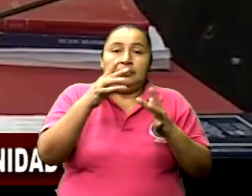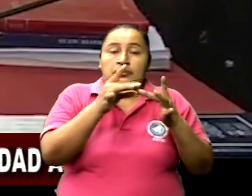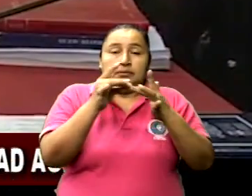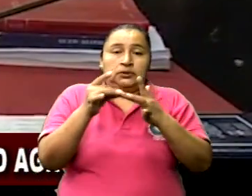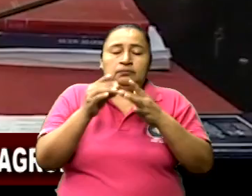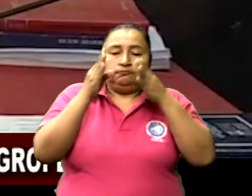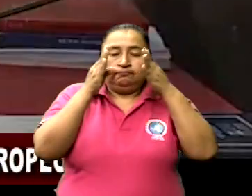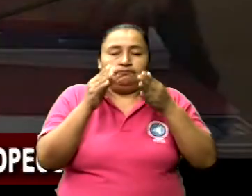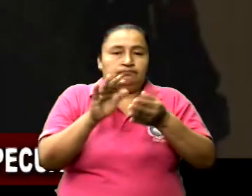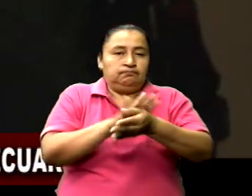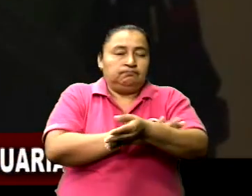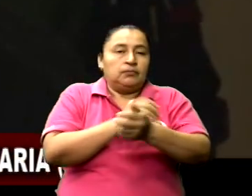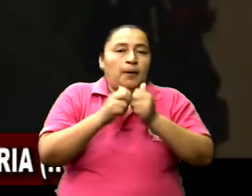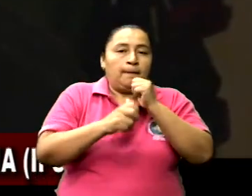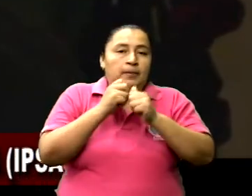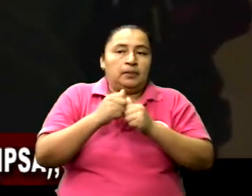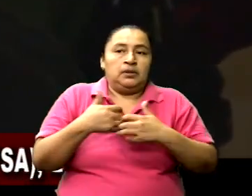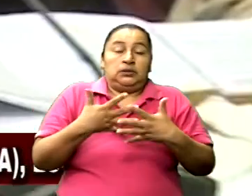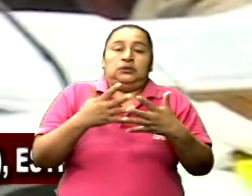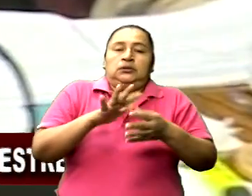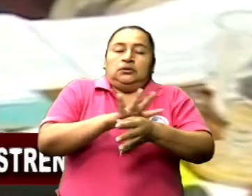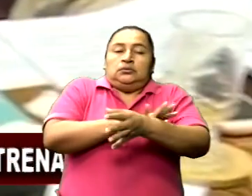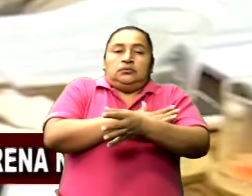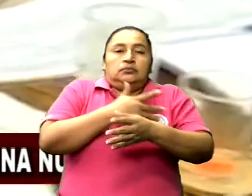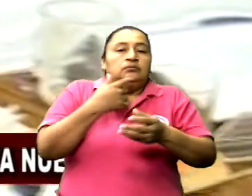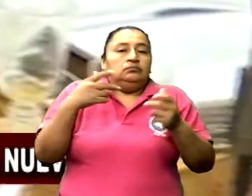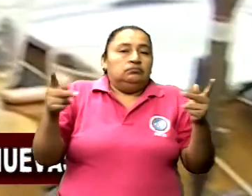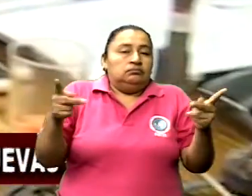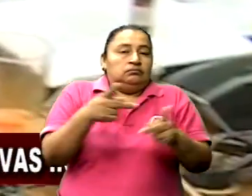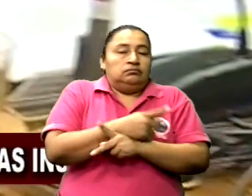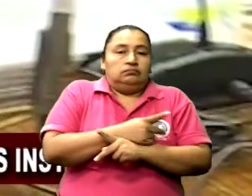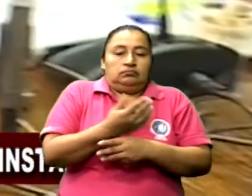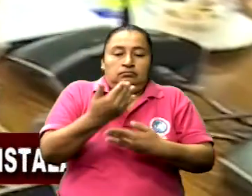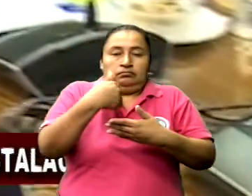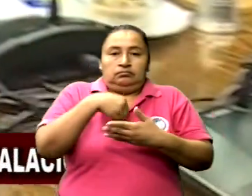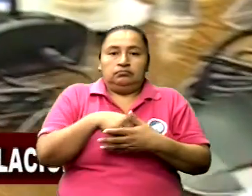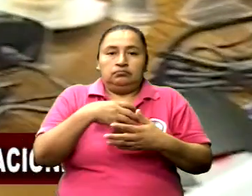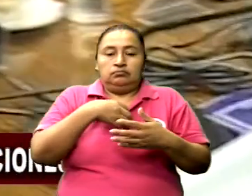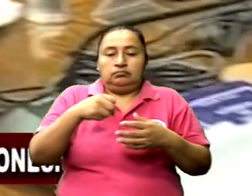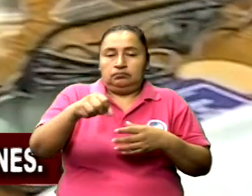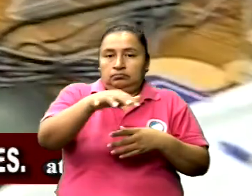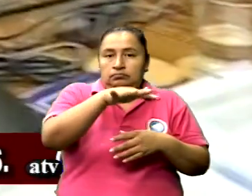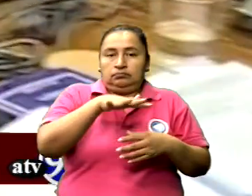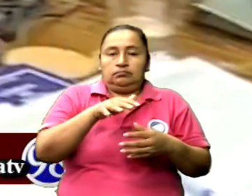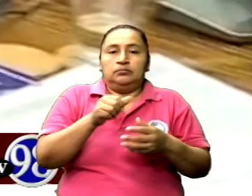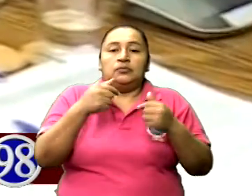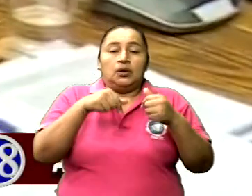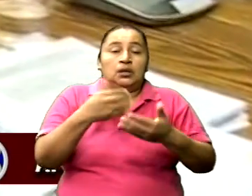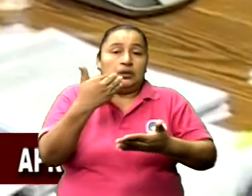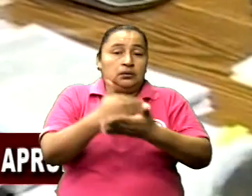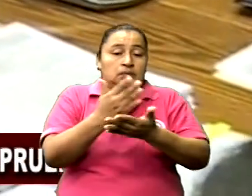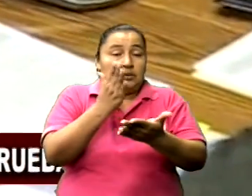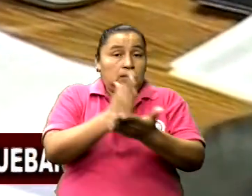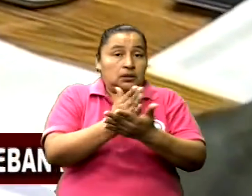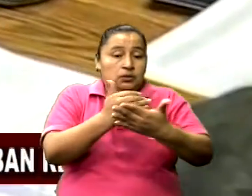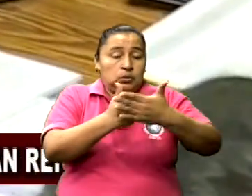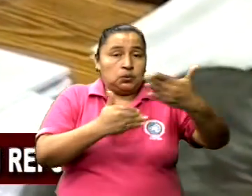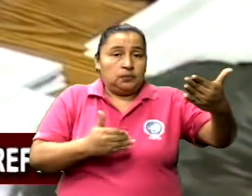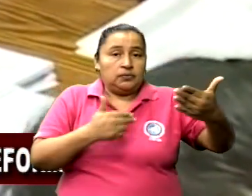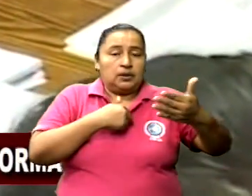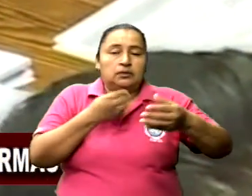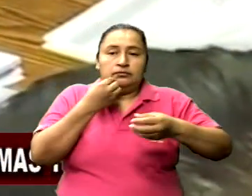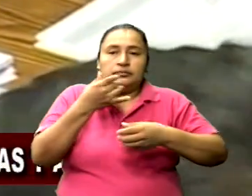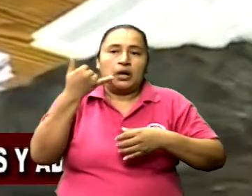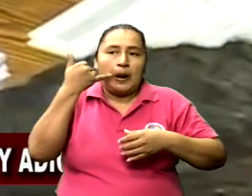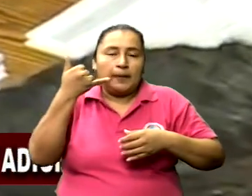especialmente sensible a los estímulos emocionales germinados al interior de la sociedad. La resolución propone crear una línea